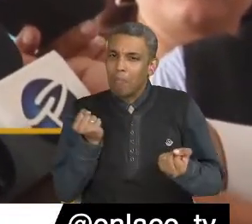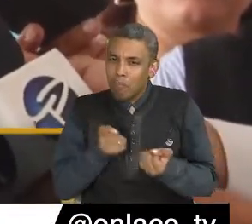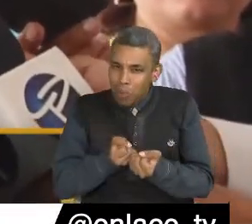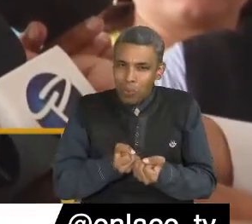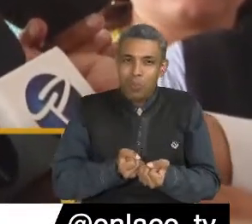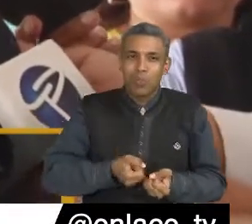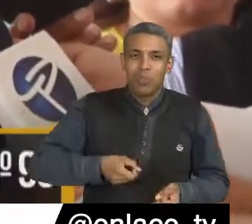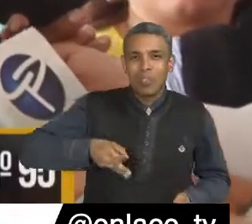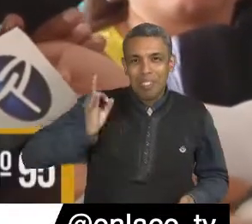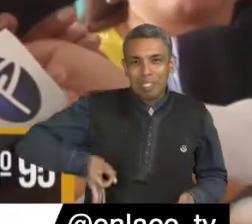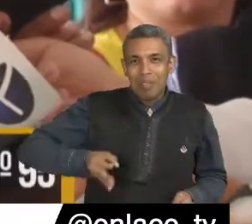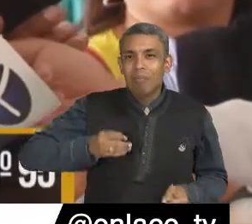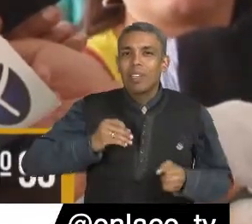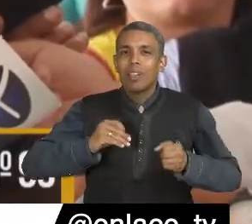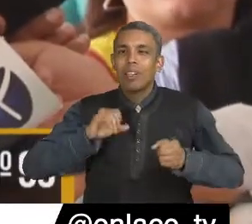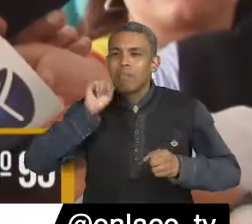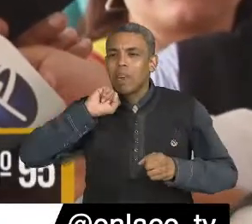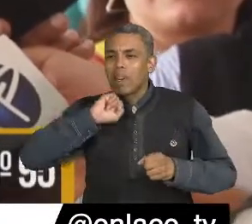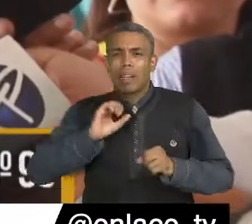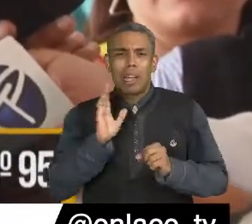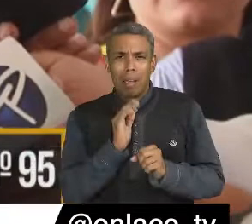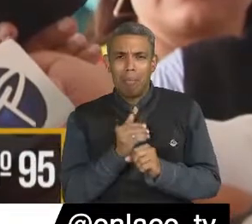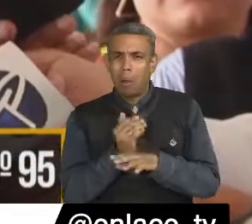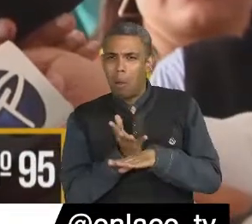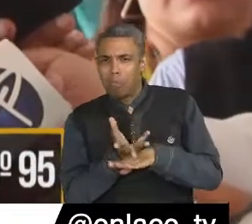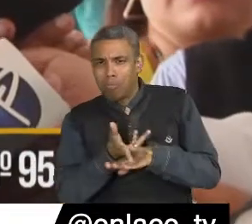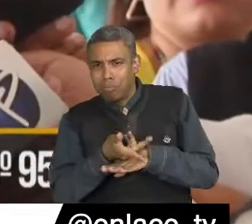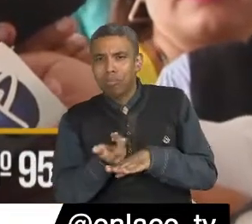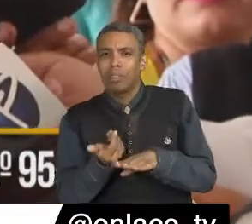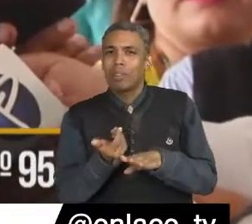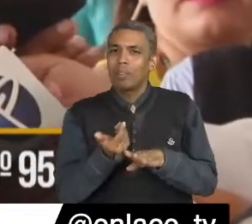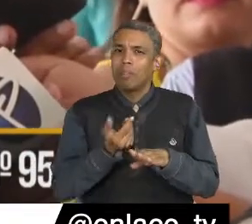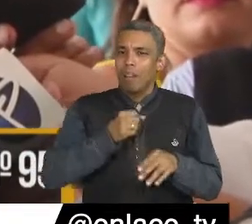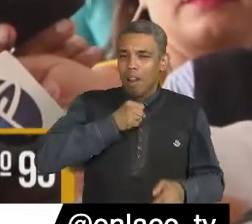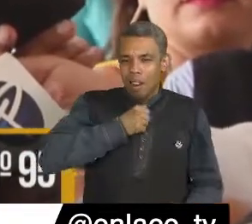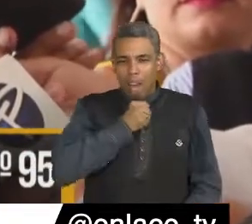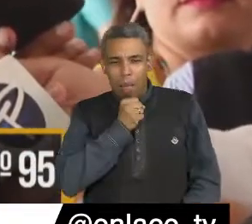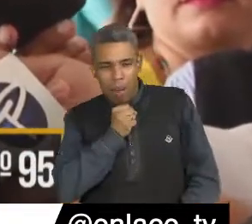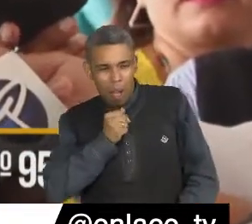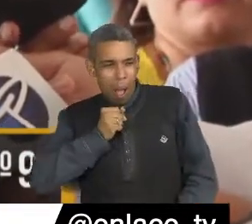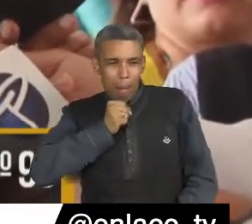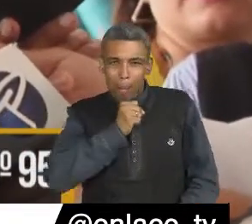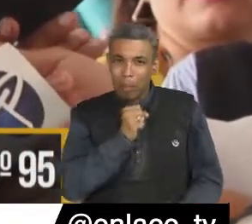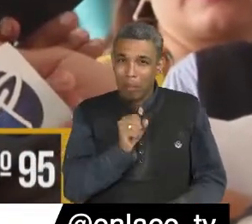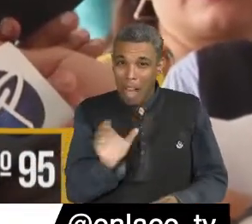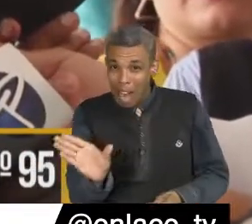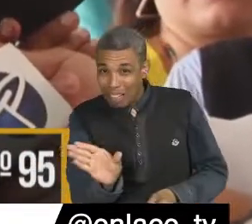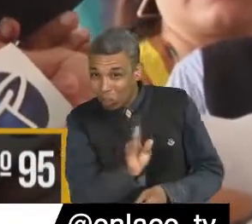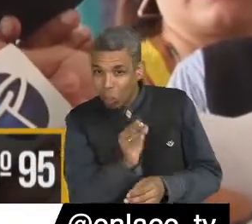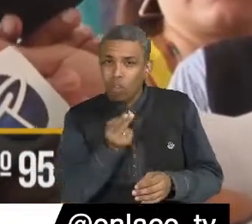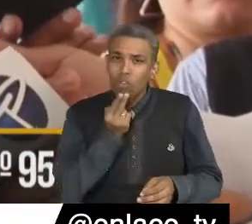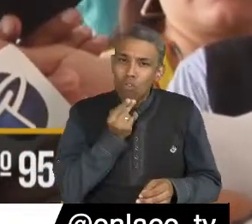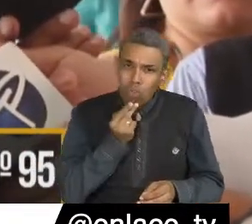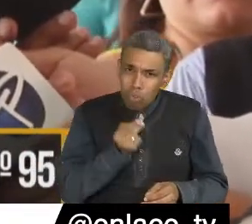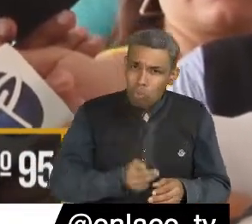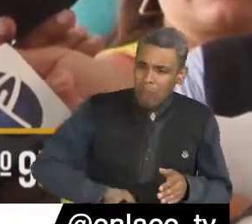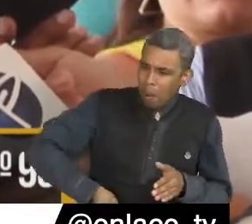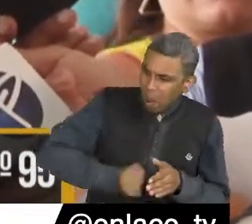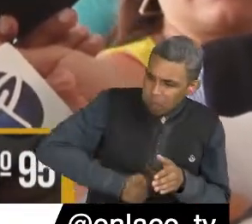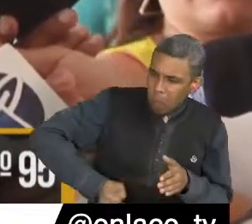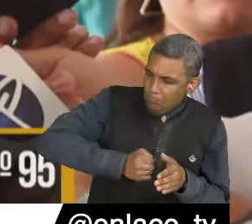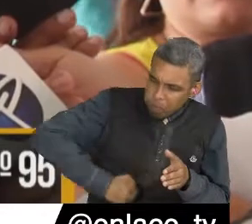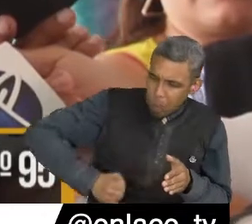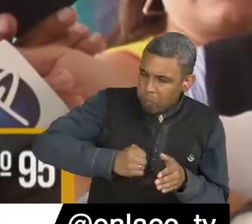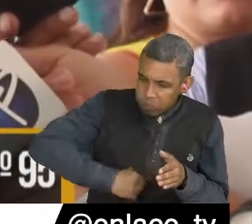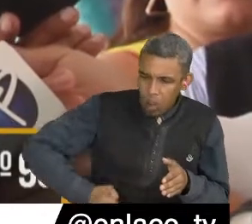nuestros artistas, respaldando a nuestras bolleras, respaldando a nuestras dulceras, respaldando a los eventos